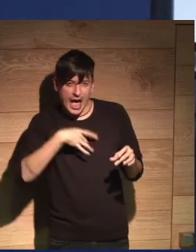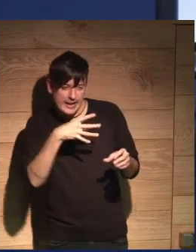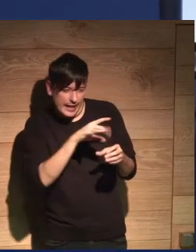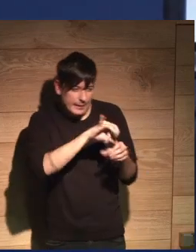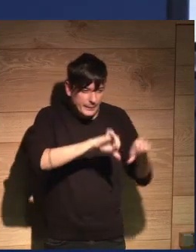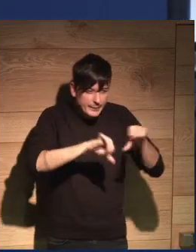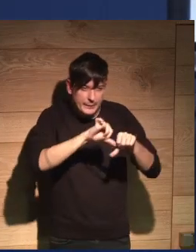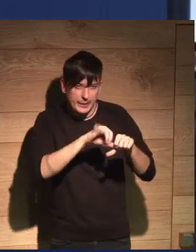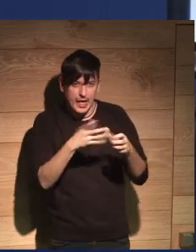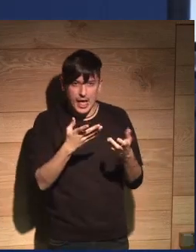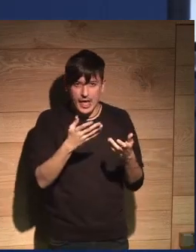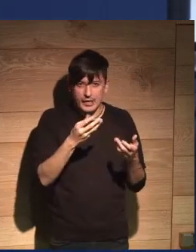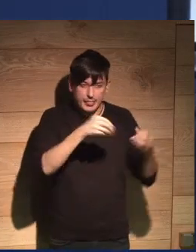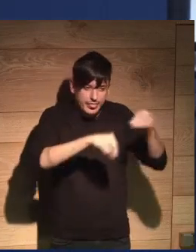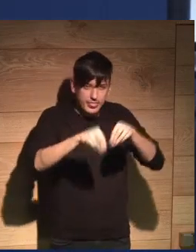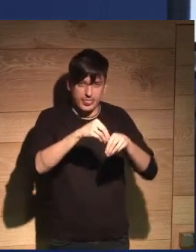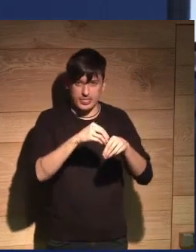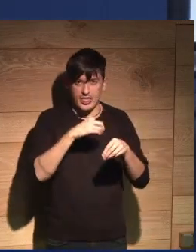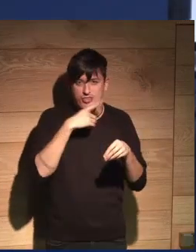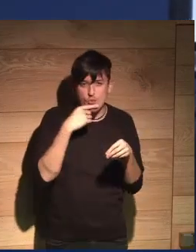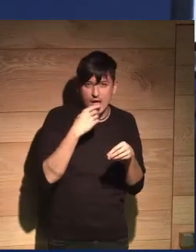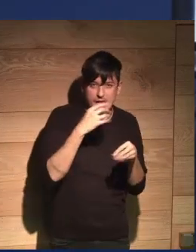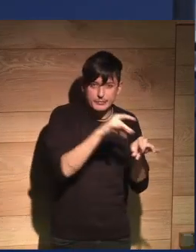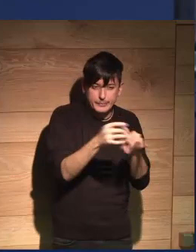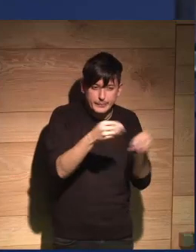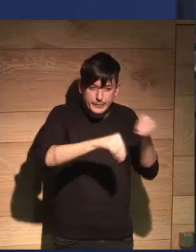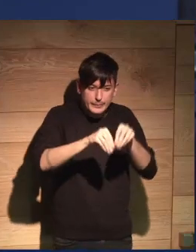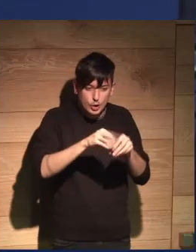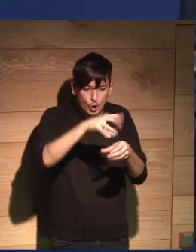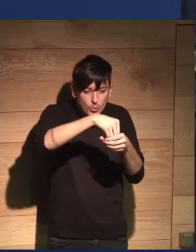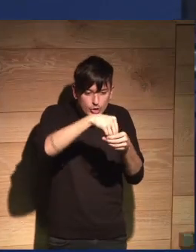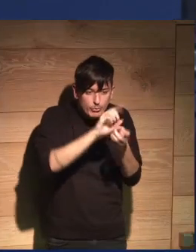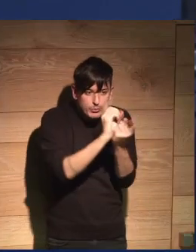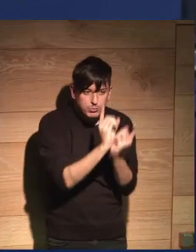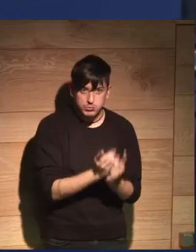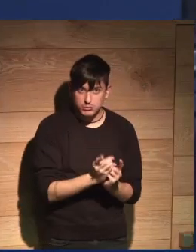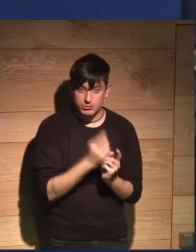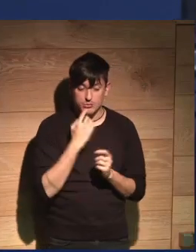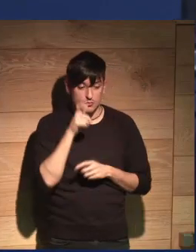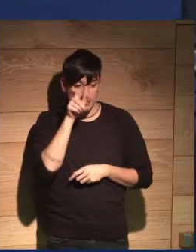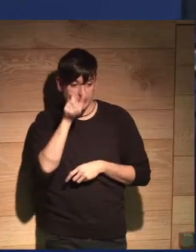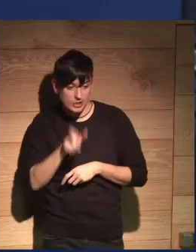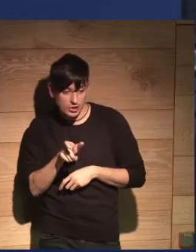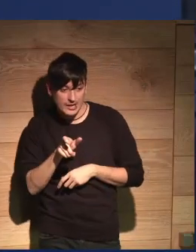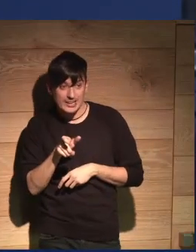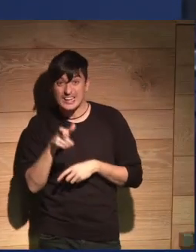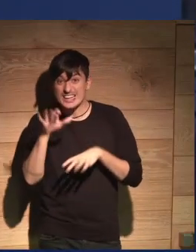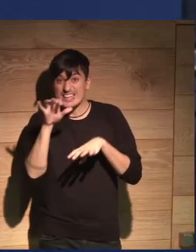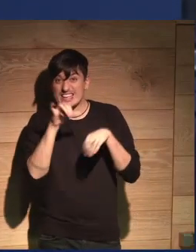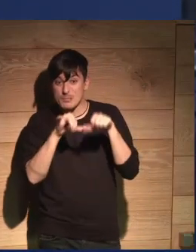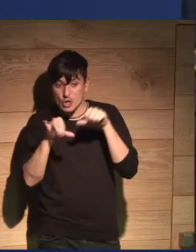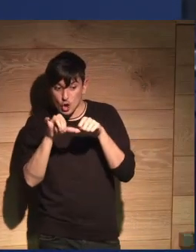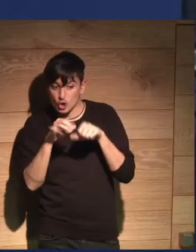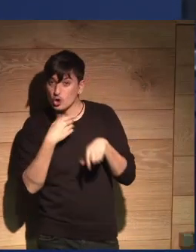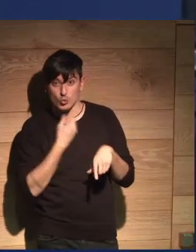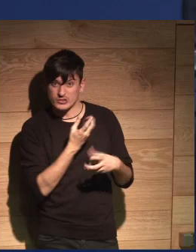tal, cómo está cambiando la composición. Esa sensación, yo tenía un profesor de química física que decía que un químico que no le guste la cocina no es un buen